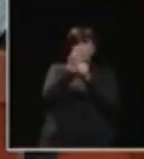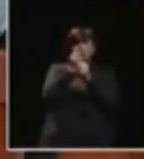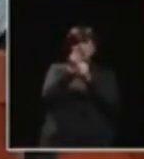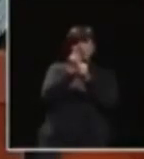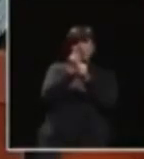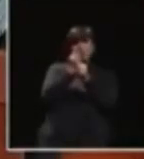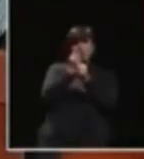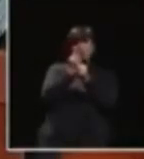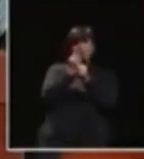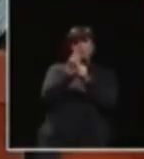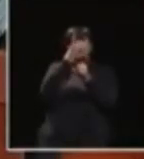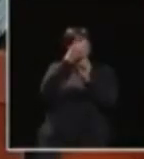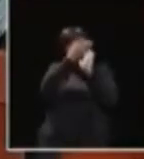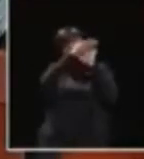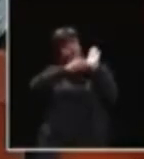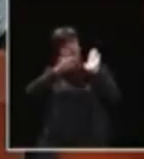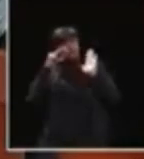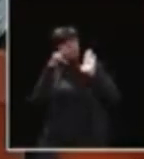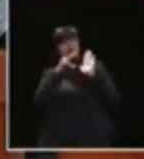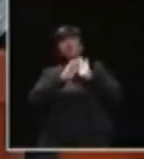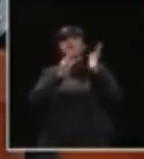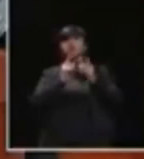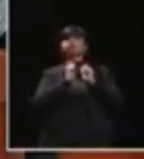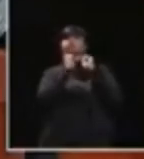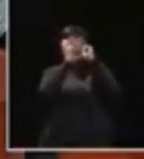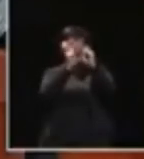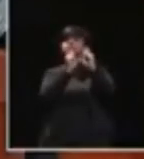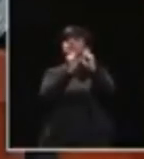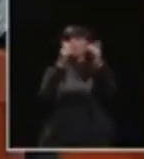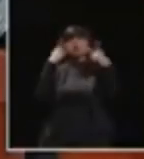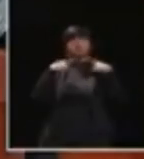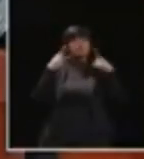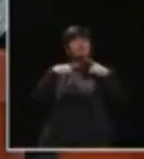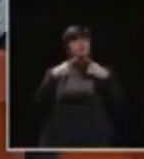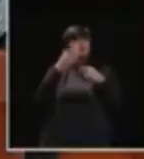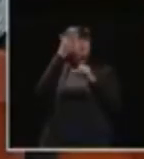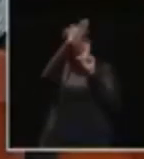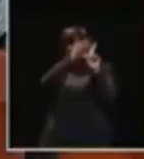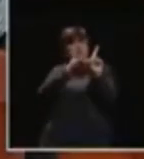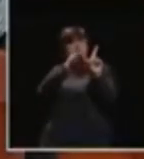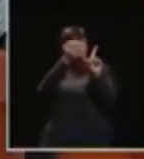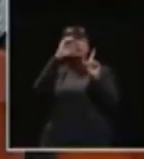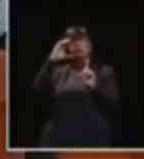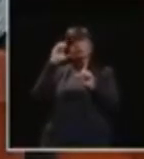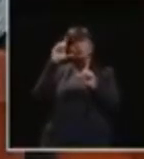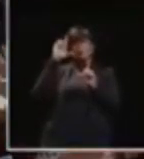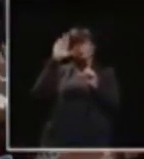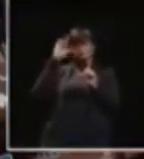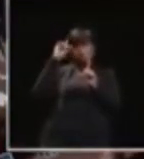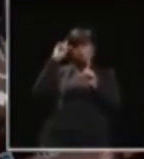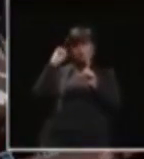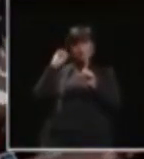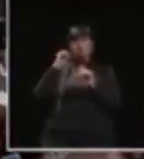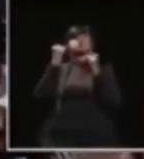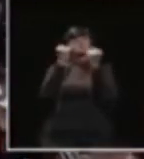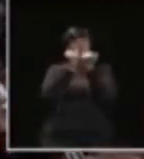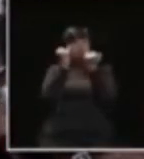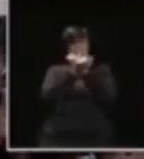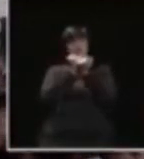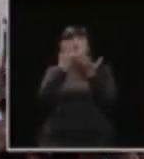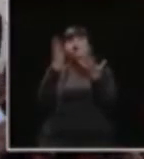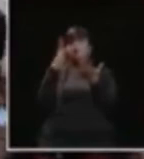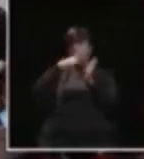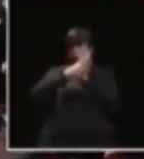presente determinación y entréguese personalmente a la ciudadana Claudia Sheinbaum Pardo y agréguese copia de